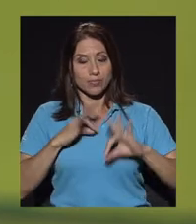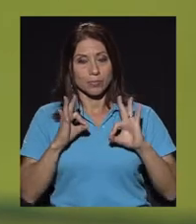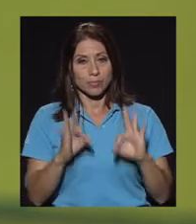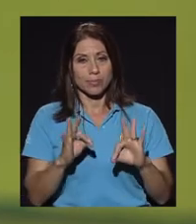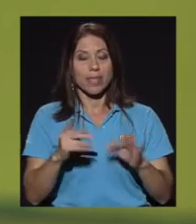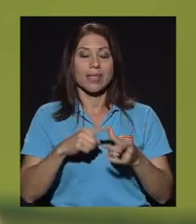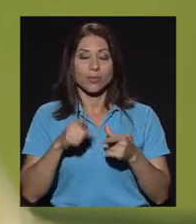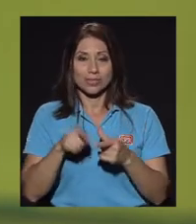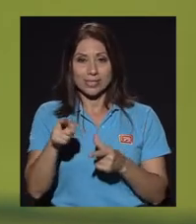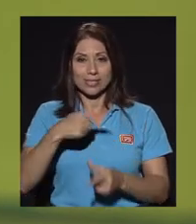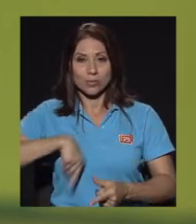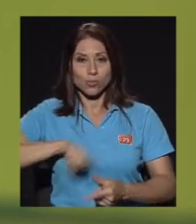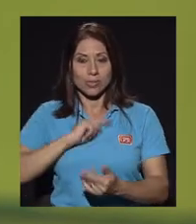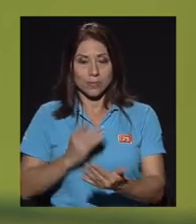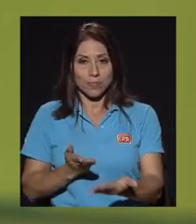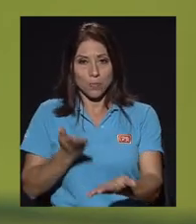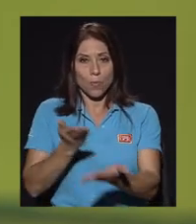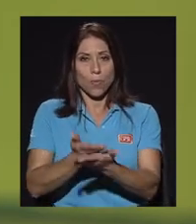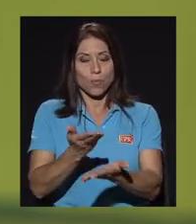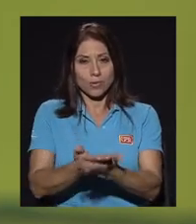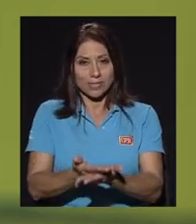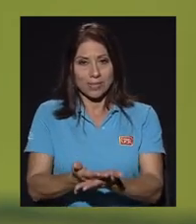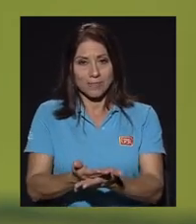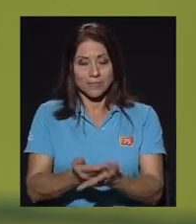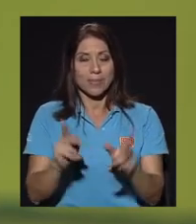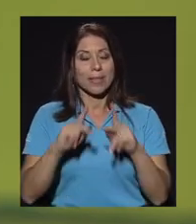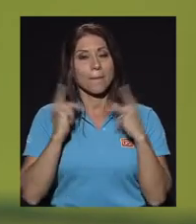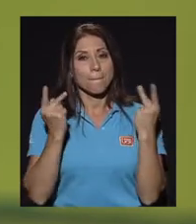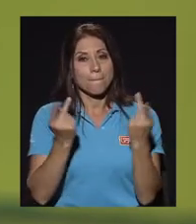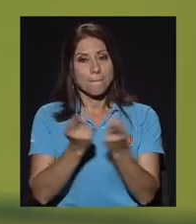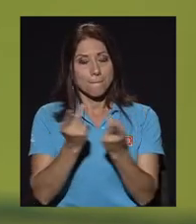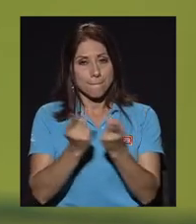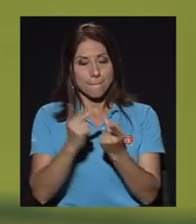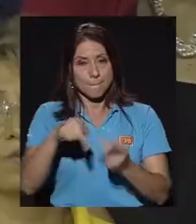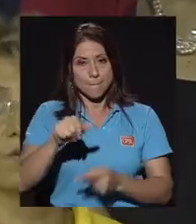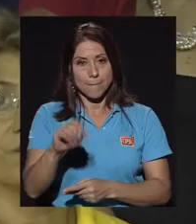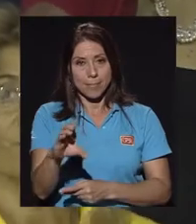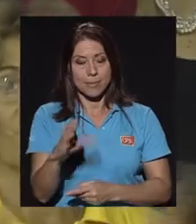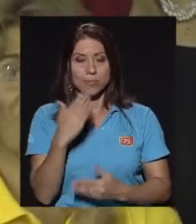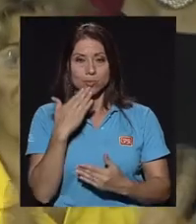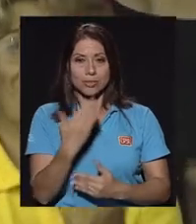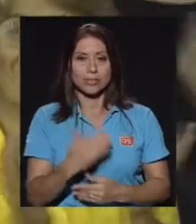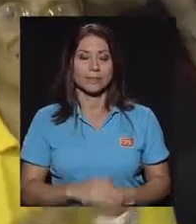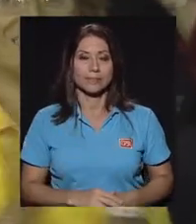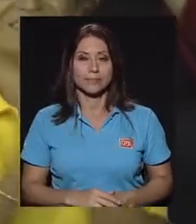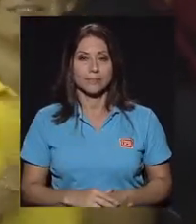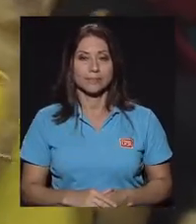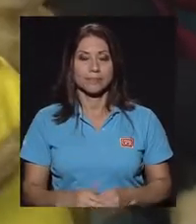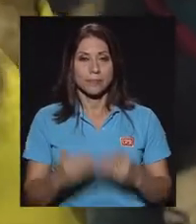por ahí pasa nuestra propuesta en el Partido Acción Ciudadana. Muchísimas gracias. Muchas gracias, doña Ruth.